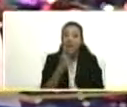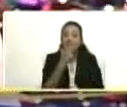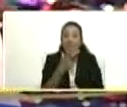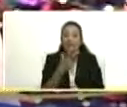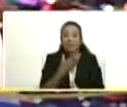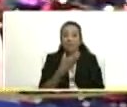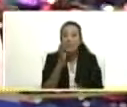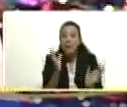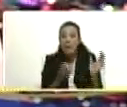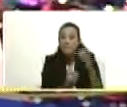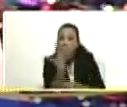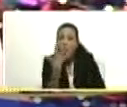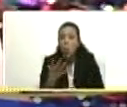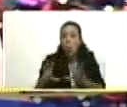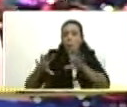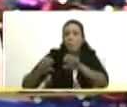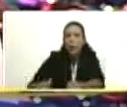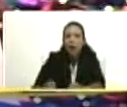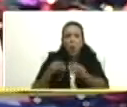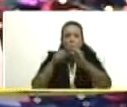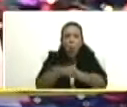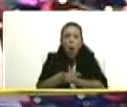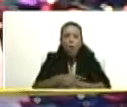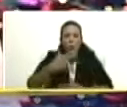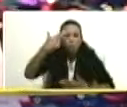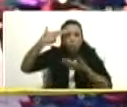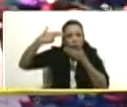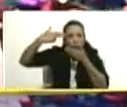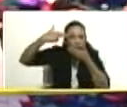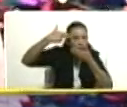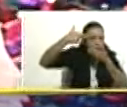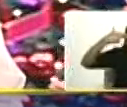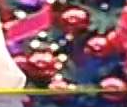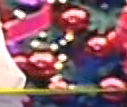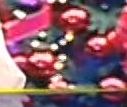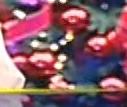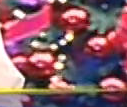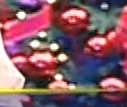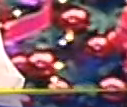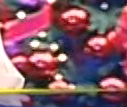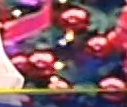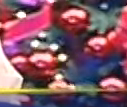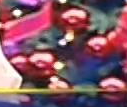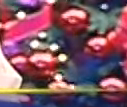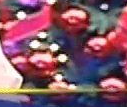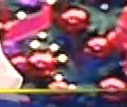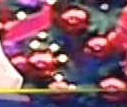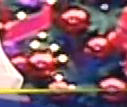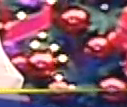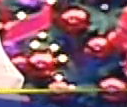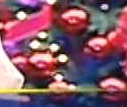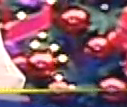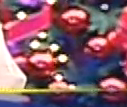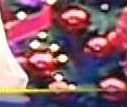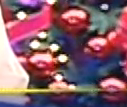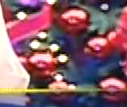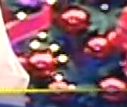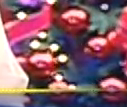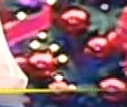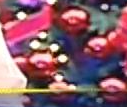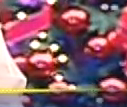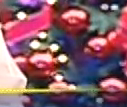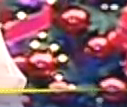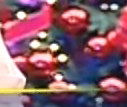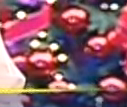mayo intentaron invadir con unos mercenarios que se entrenaron en Colombia, entrenados por el narcoparamilitar Iván